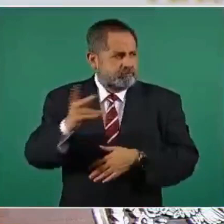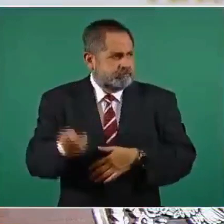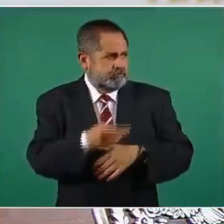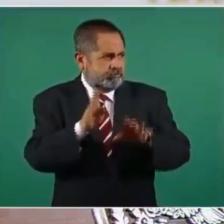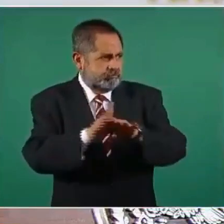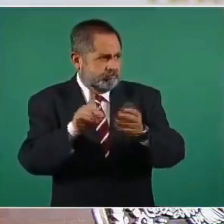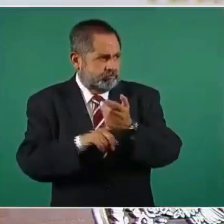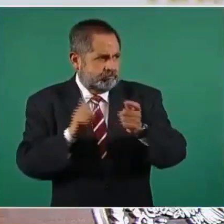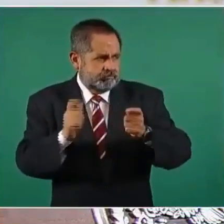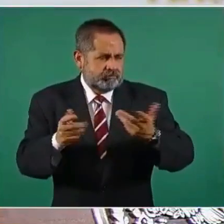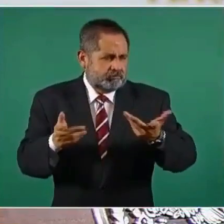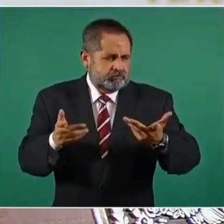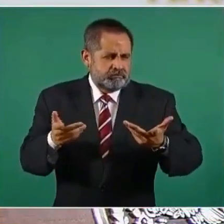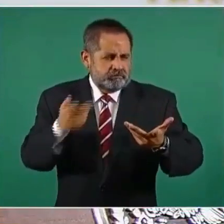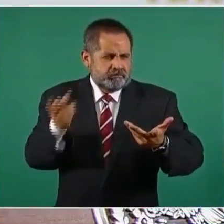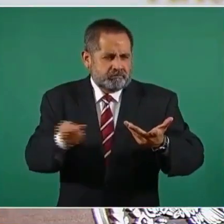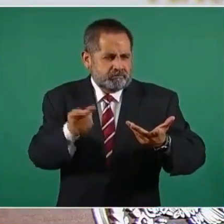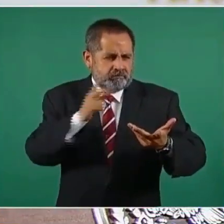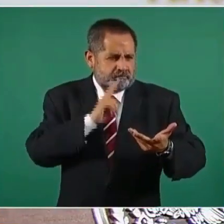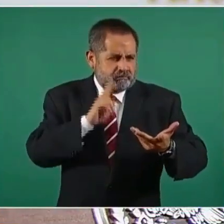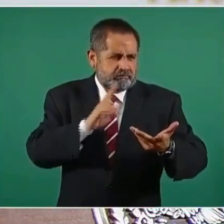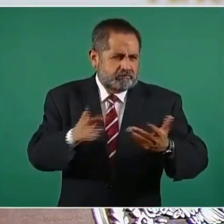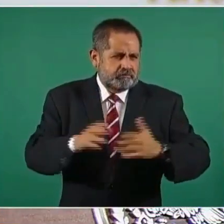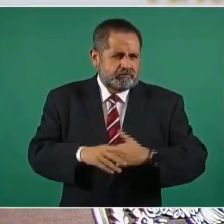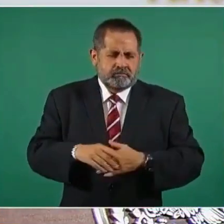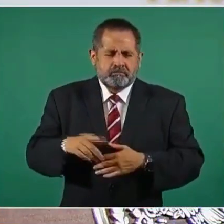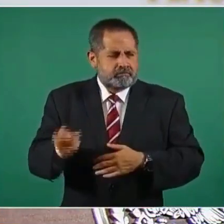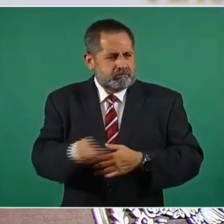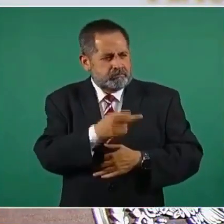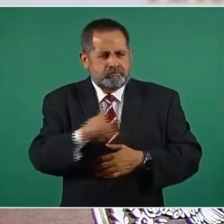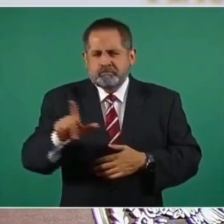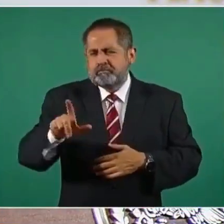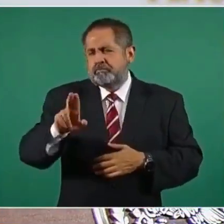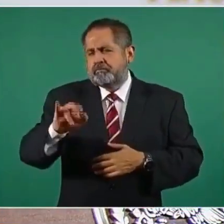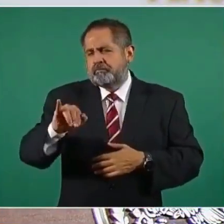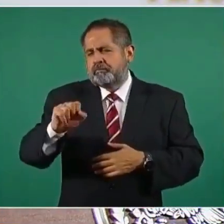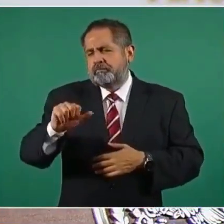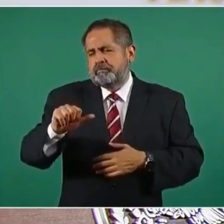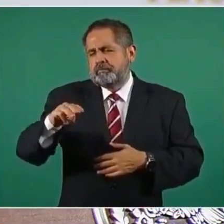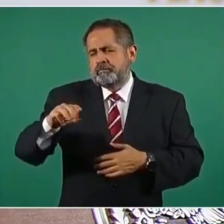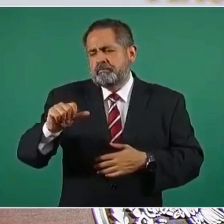preguntamos a Luisa María.